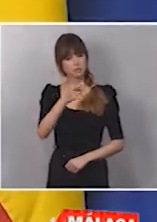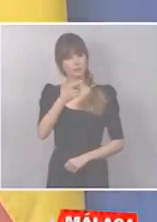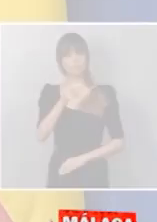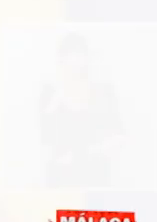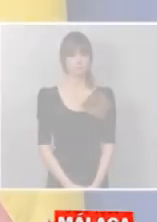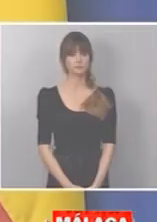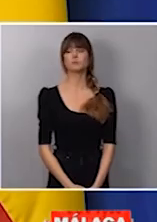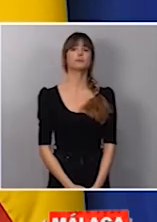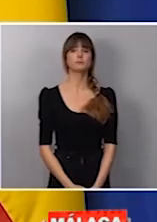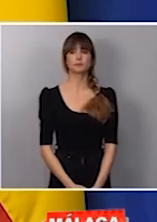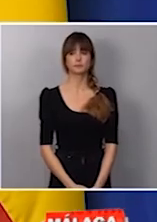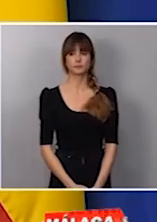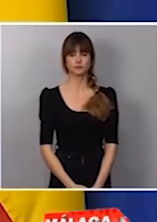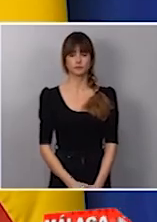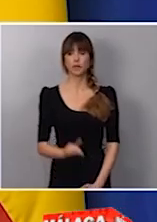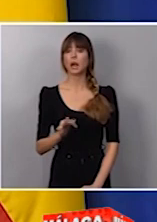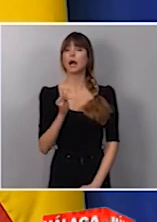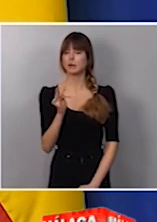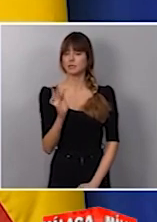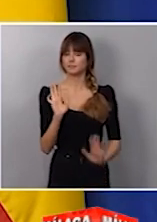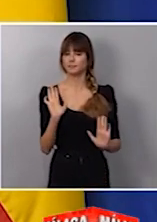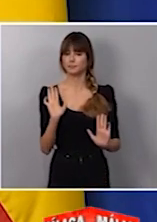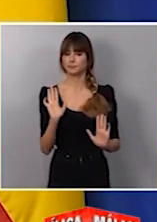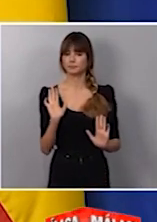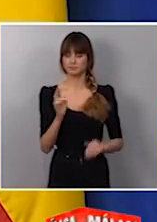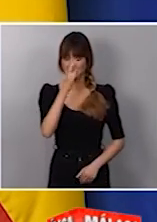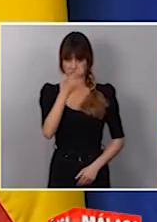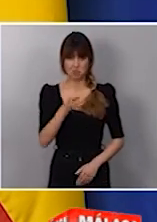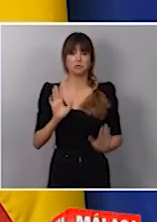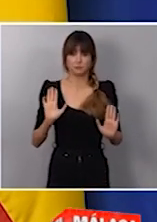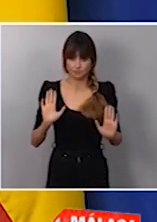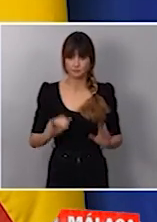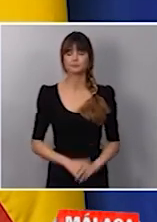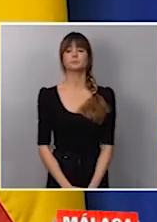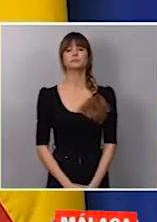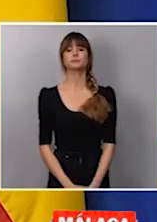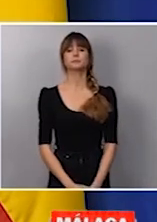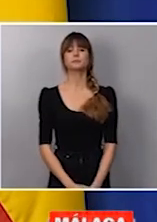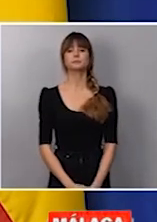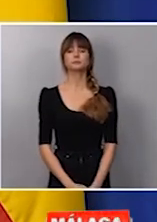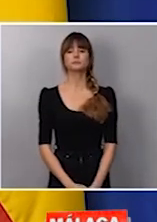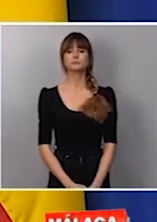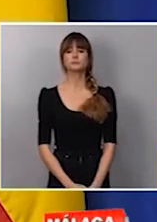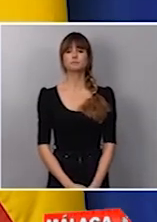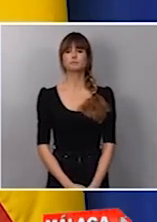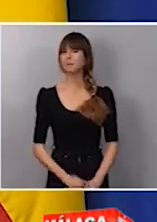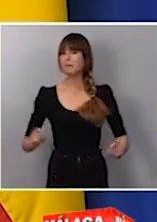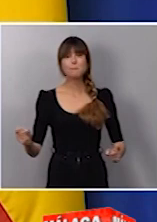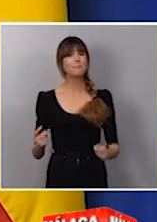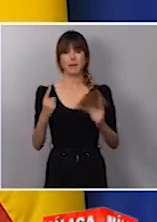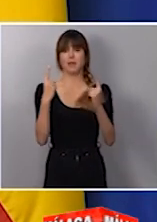compartimos. Y además les diré algo más también desde el respeto. Es la primera vez,